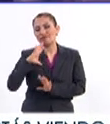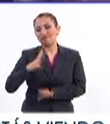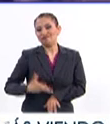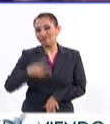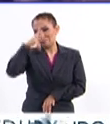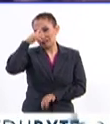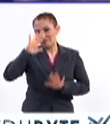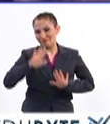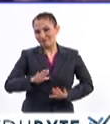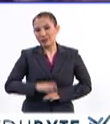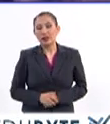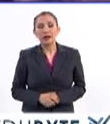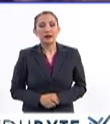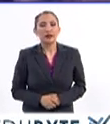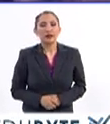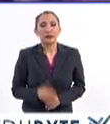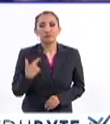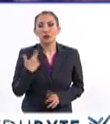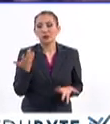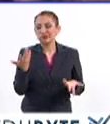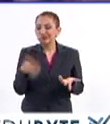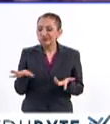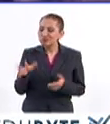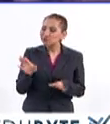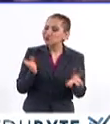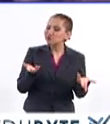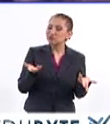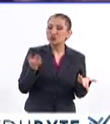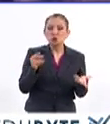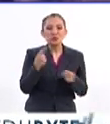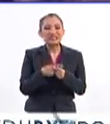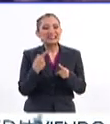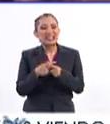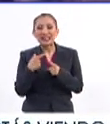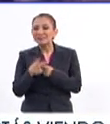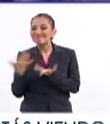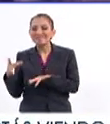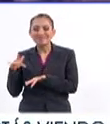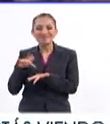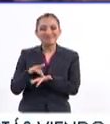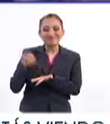ser mexicano, y no encontrábamos